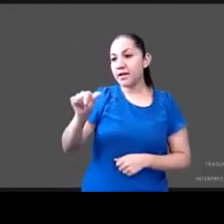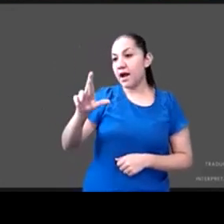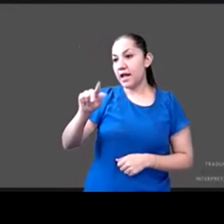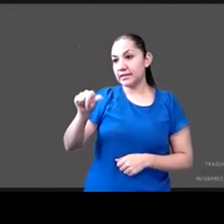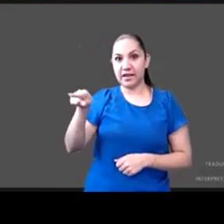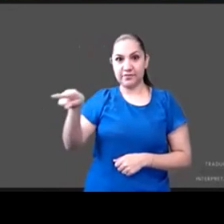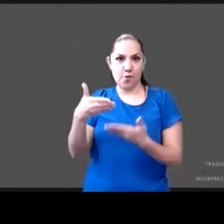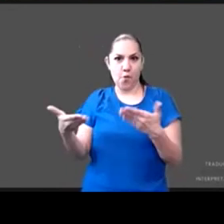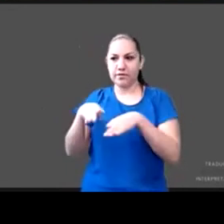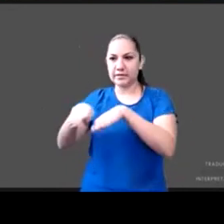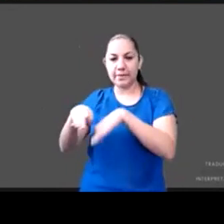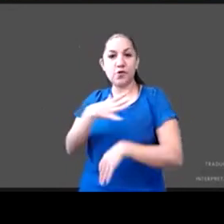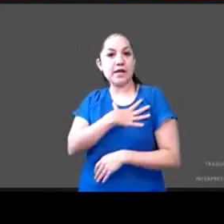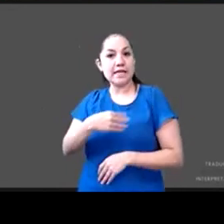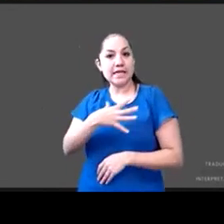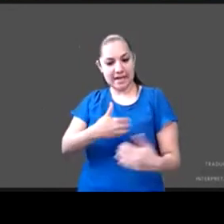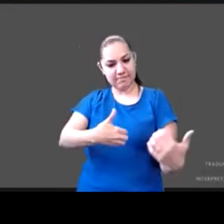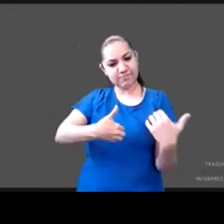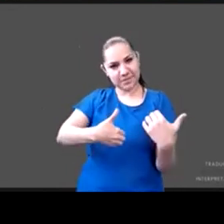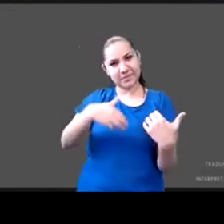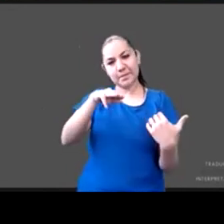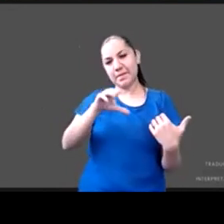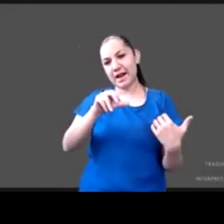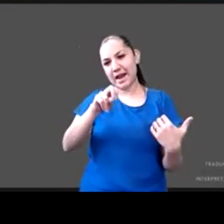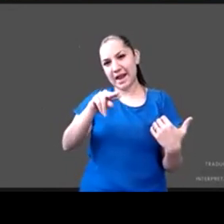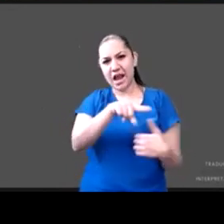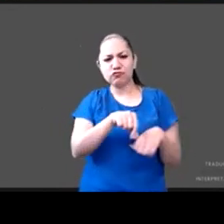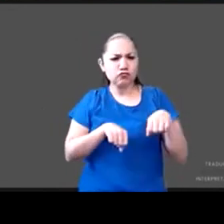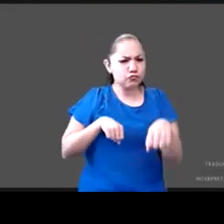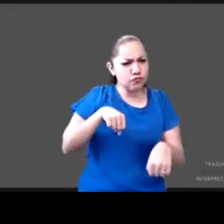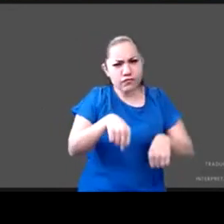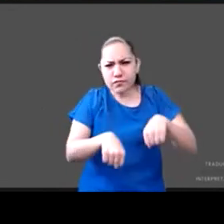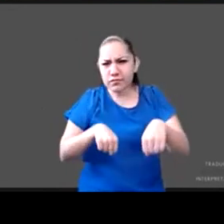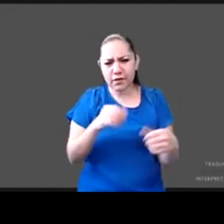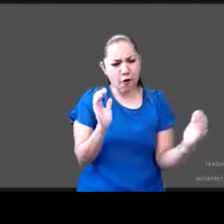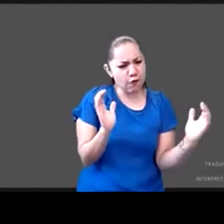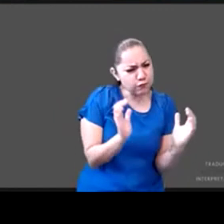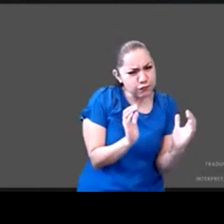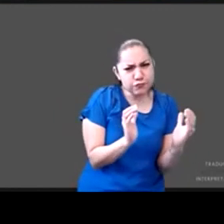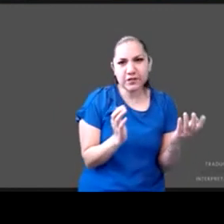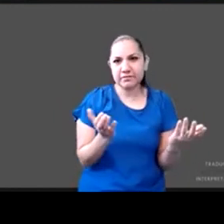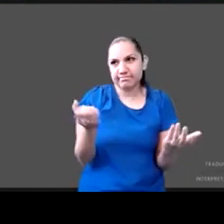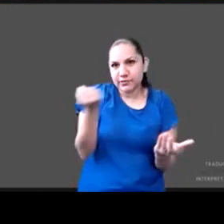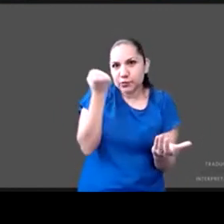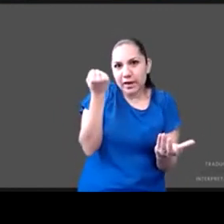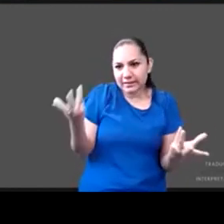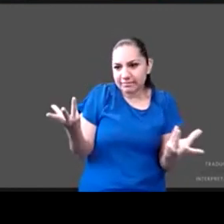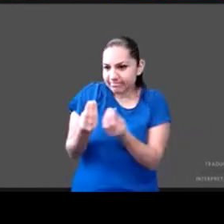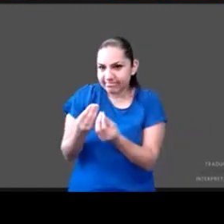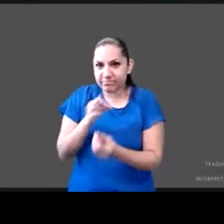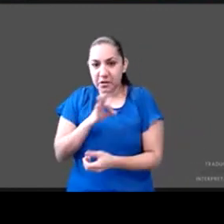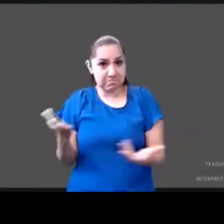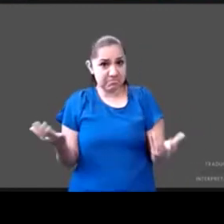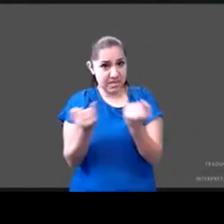los brazos o ya gateando, ha sido muy complejo. Me parece que todas, muchísimas familias, al menos millones de familias en el país